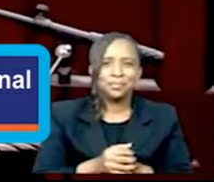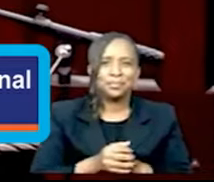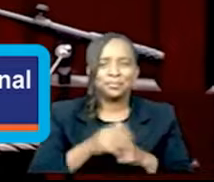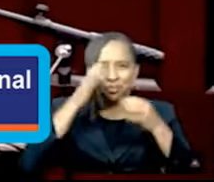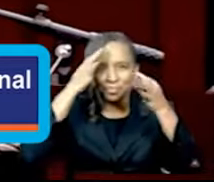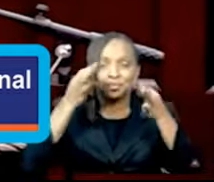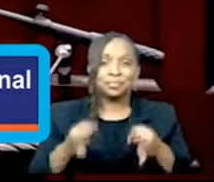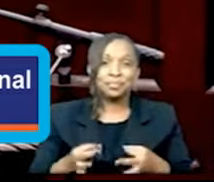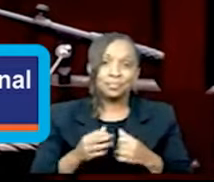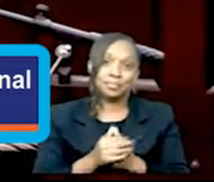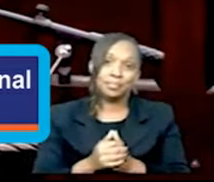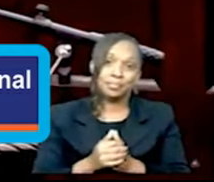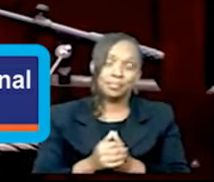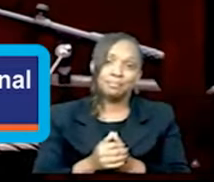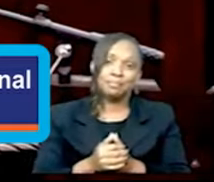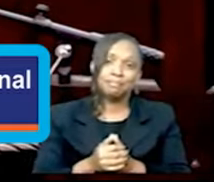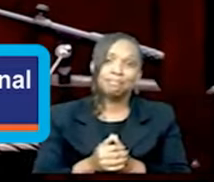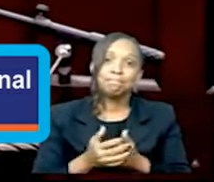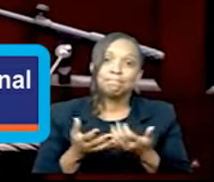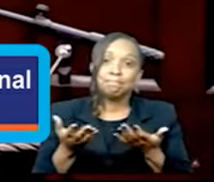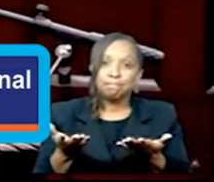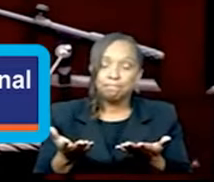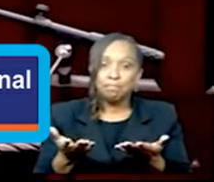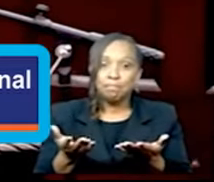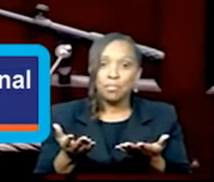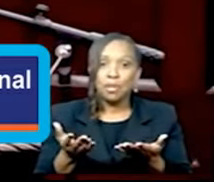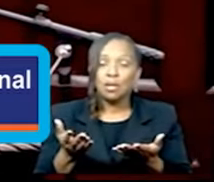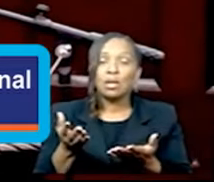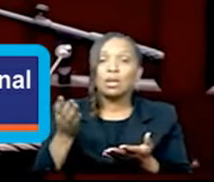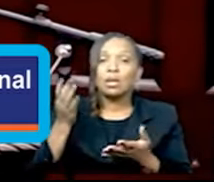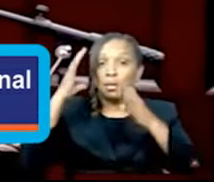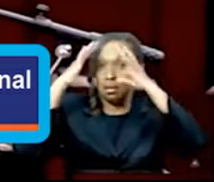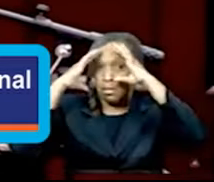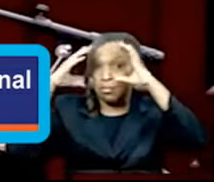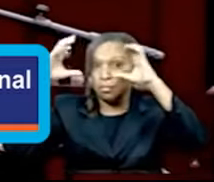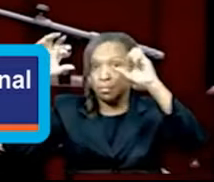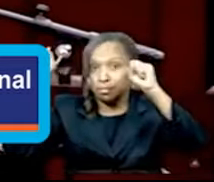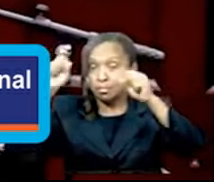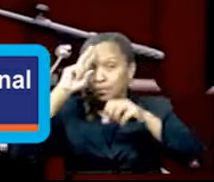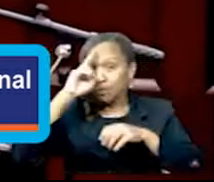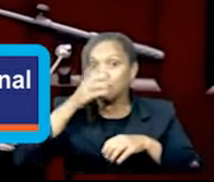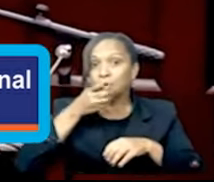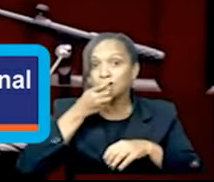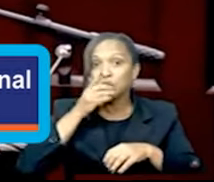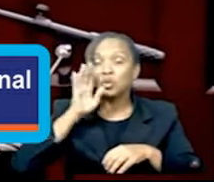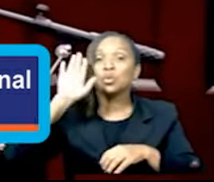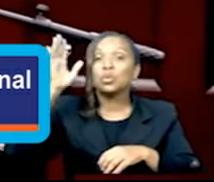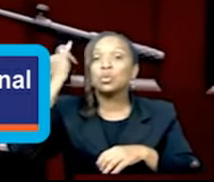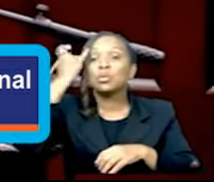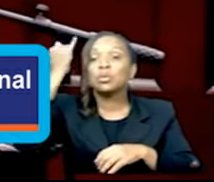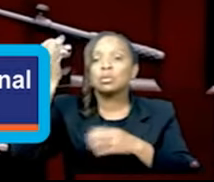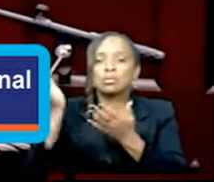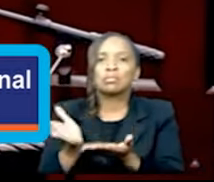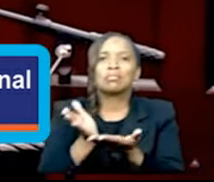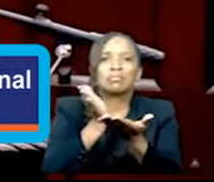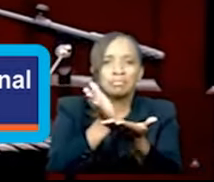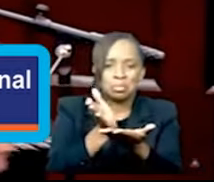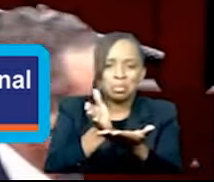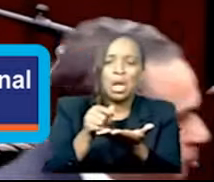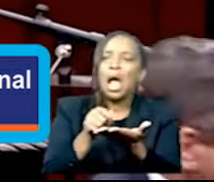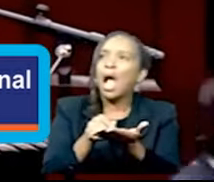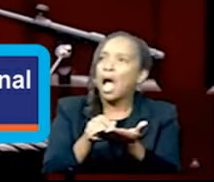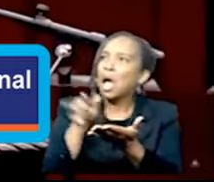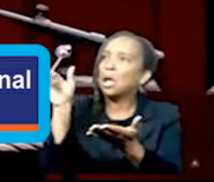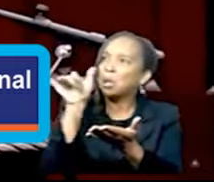que establece el presidente de la República en su propuesta enviada aquí al Congreso y a esta Asamblea. O sea que no